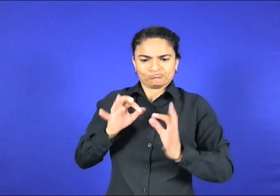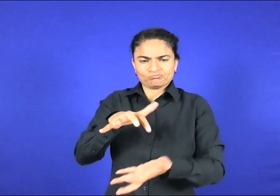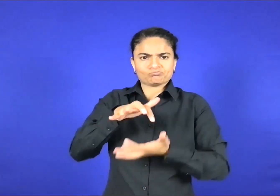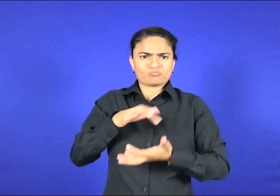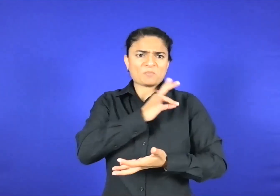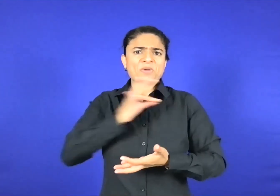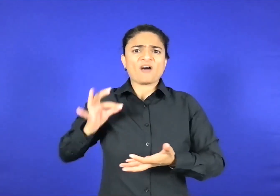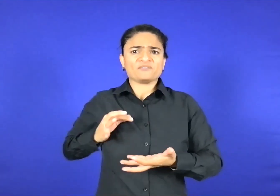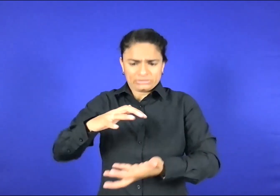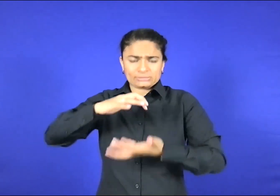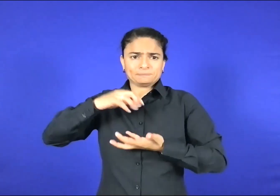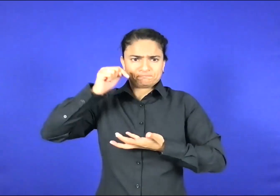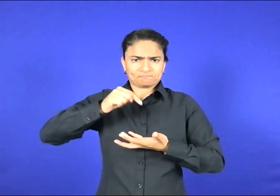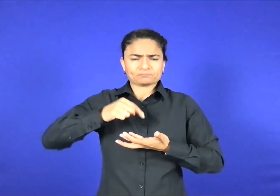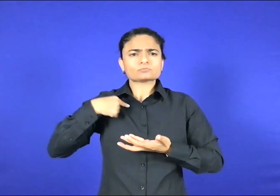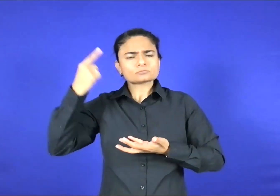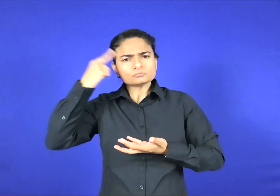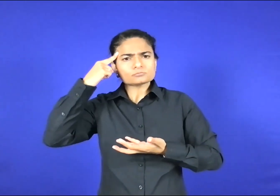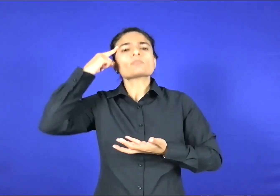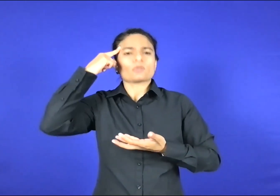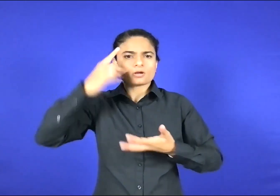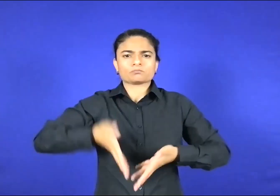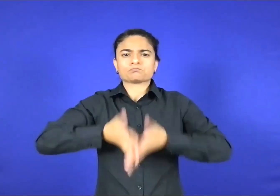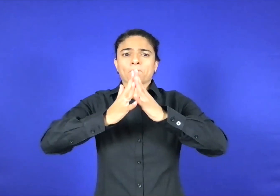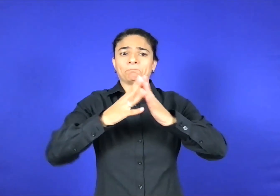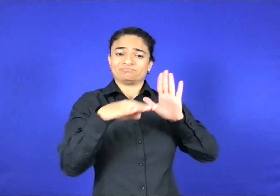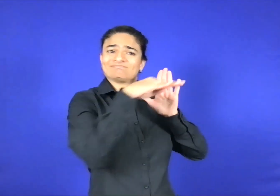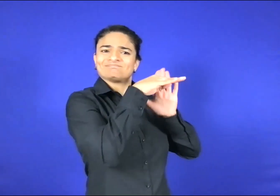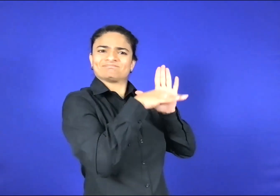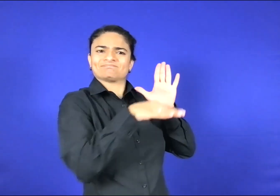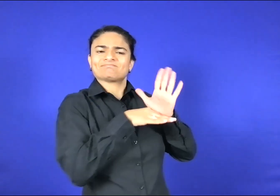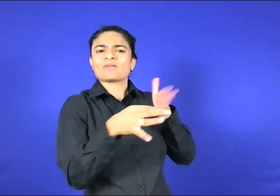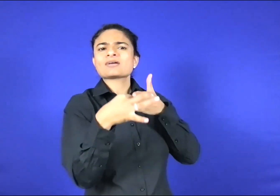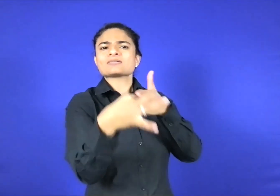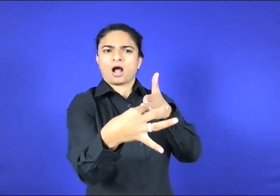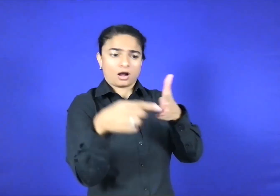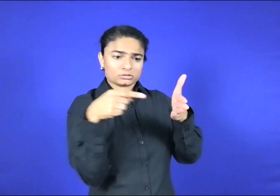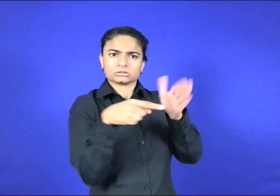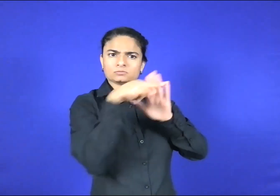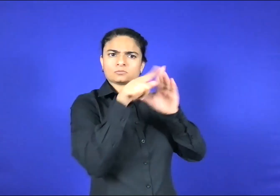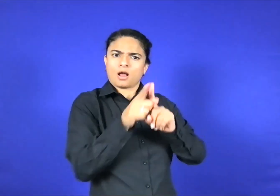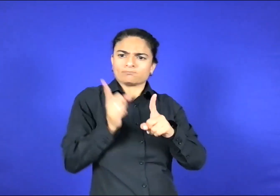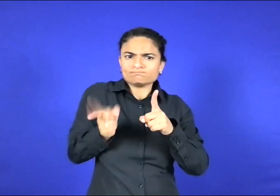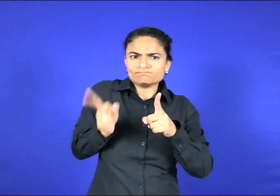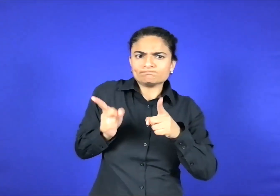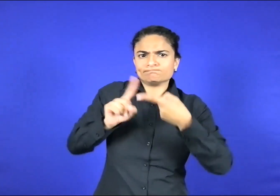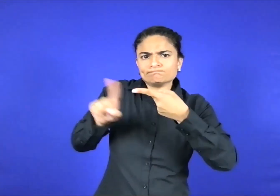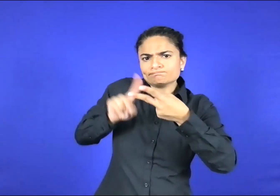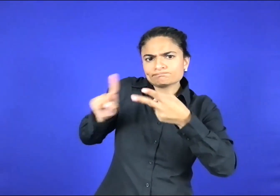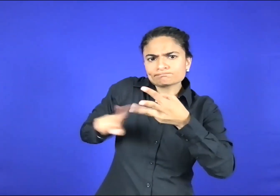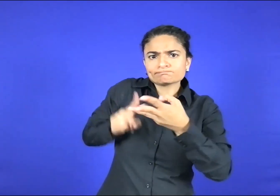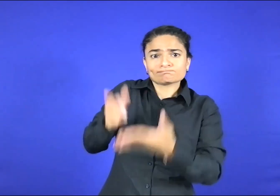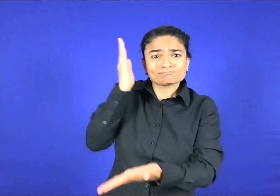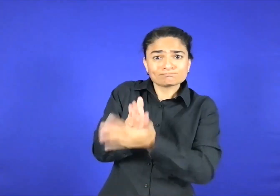la institución que reciba la información tiene que garantizar la confidencialidad en el manejo de los datos.